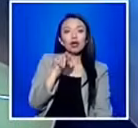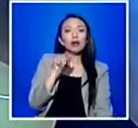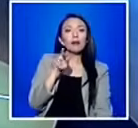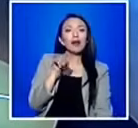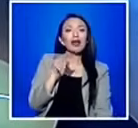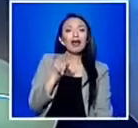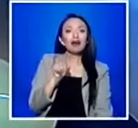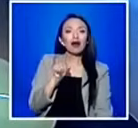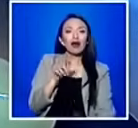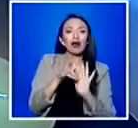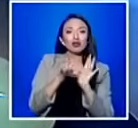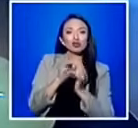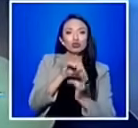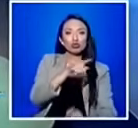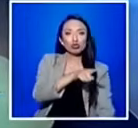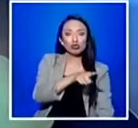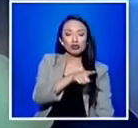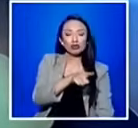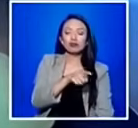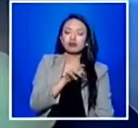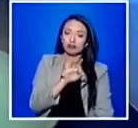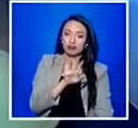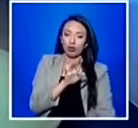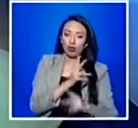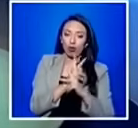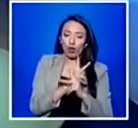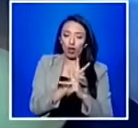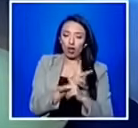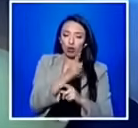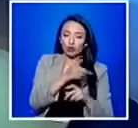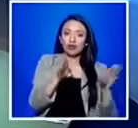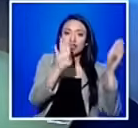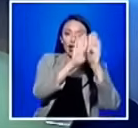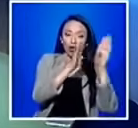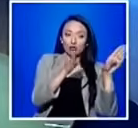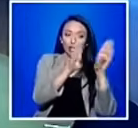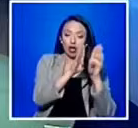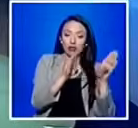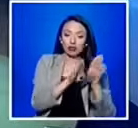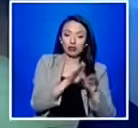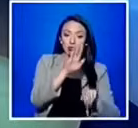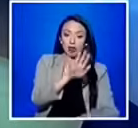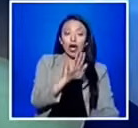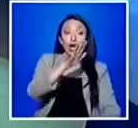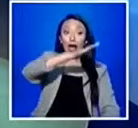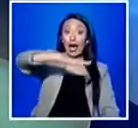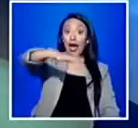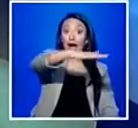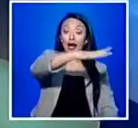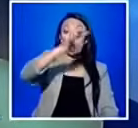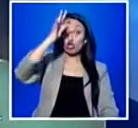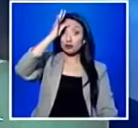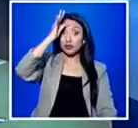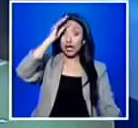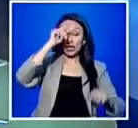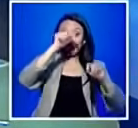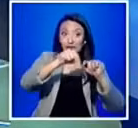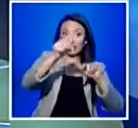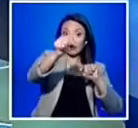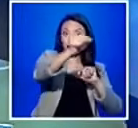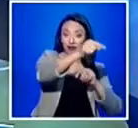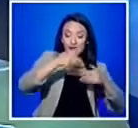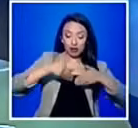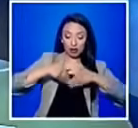que vecinos, tengan mucho cuidado, tomen vías alternas, sobre todo si van a la zona hospitalaria, que es en el límite con la